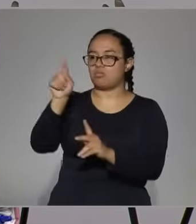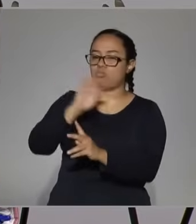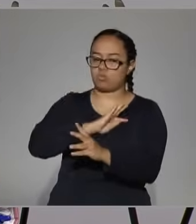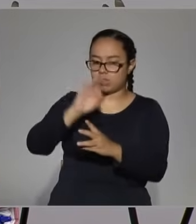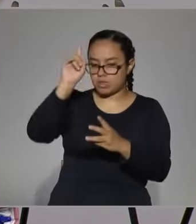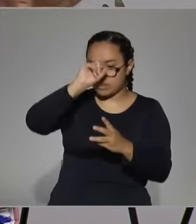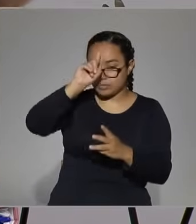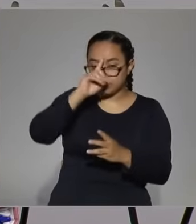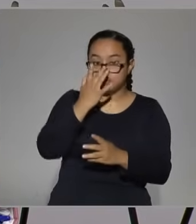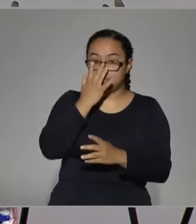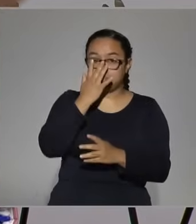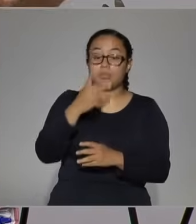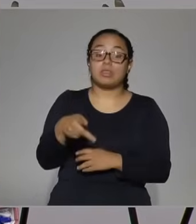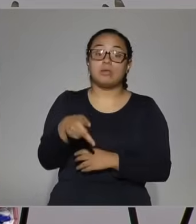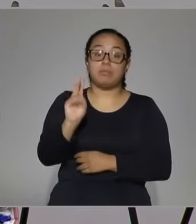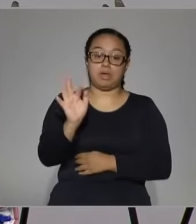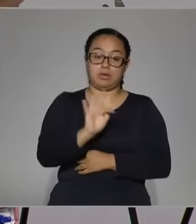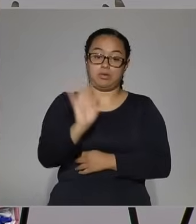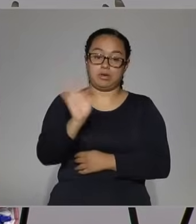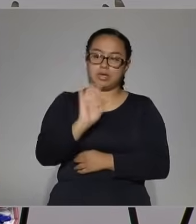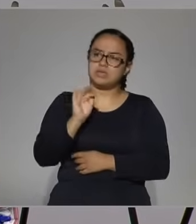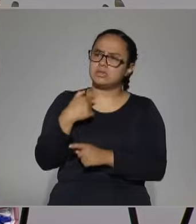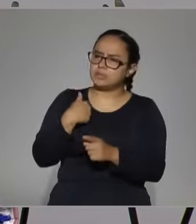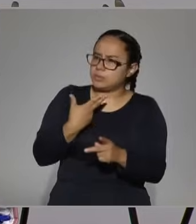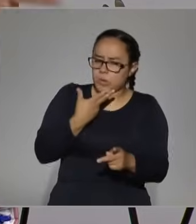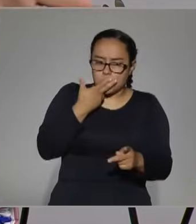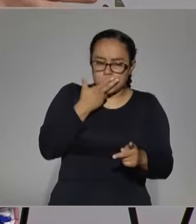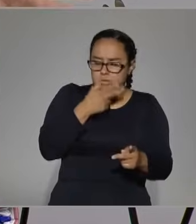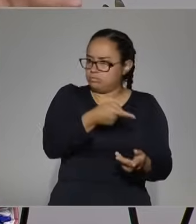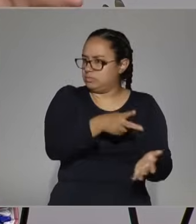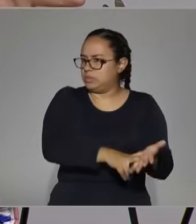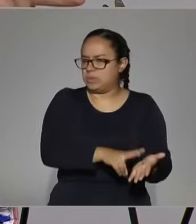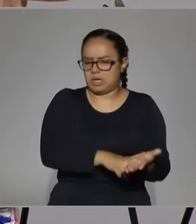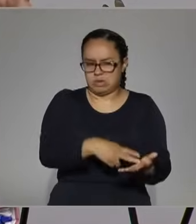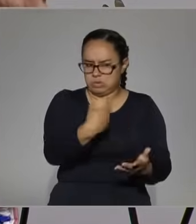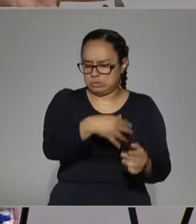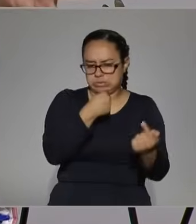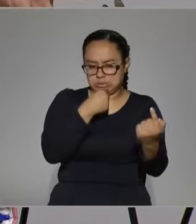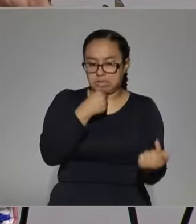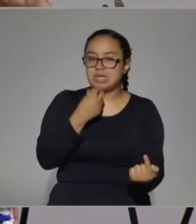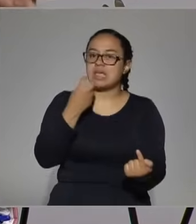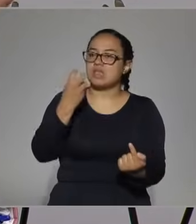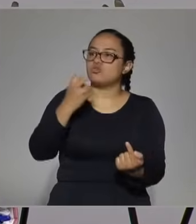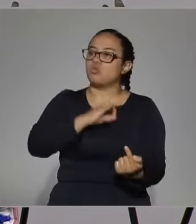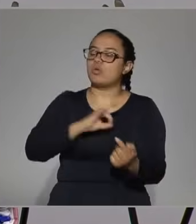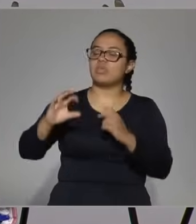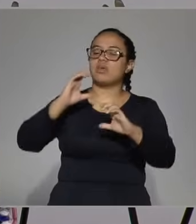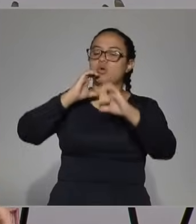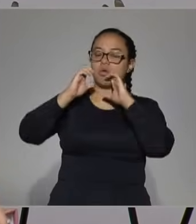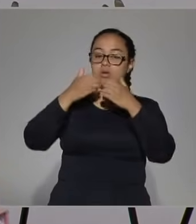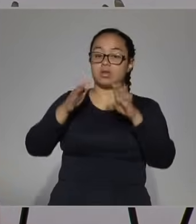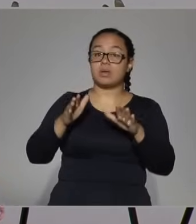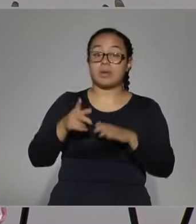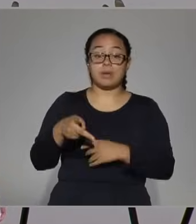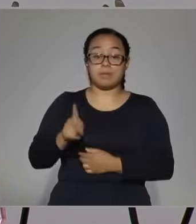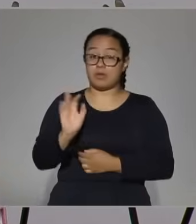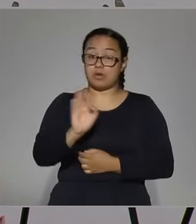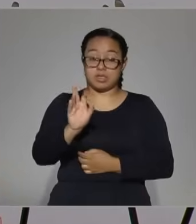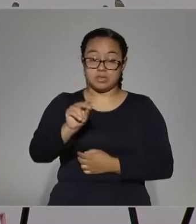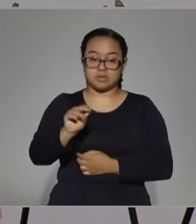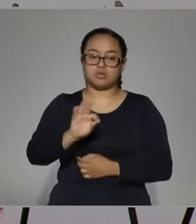hacer. Pero si yo inicio apreciando y reconociendo y agradeciendo lo que está pasando, hay comunicación. De lo contrario nos sacan la